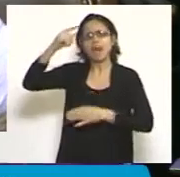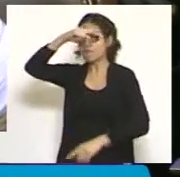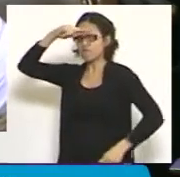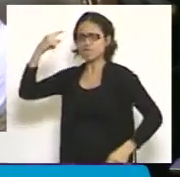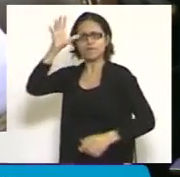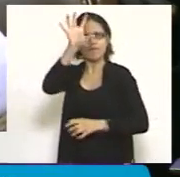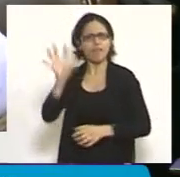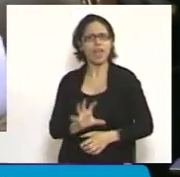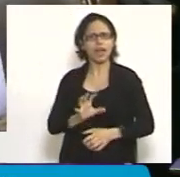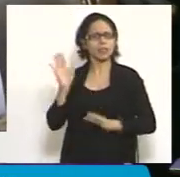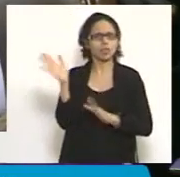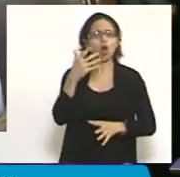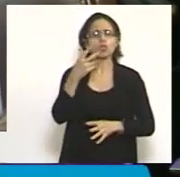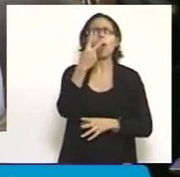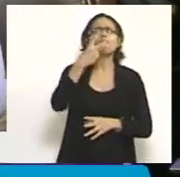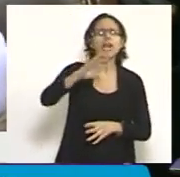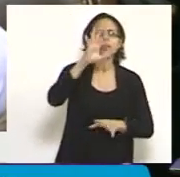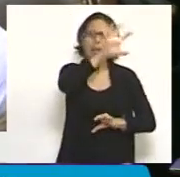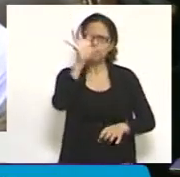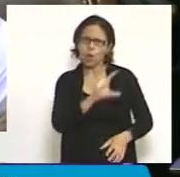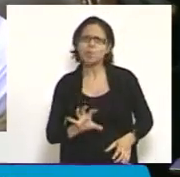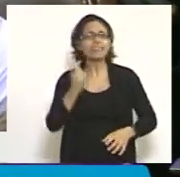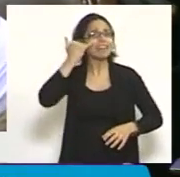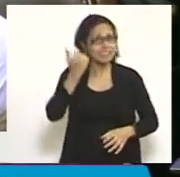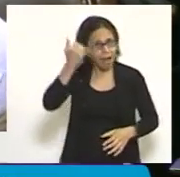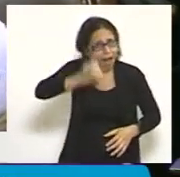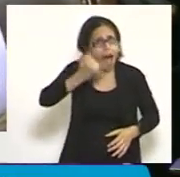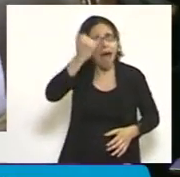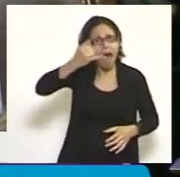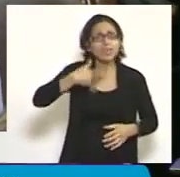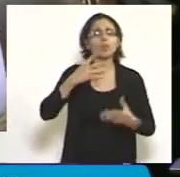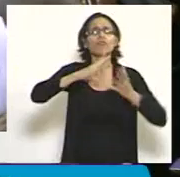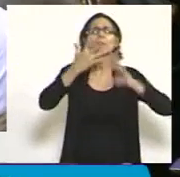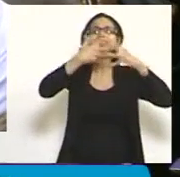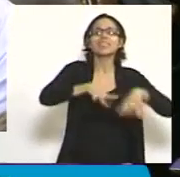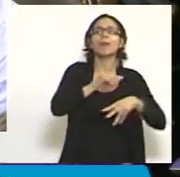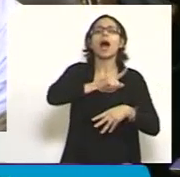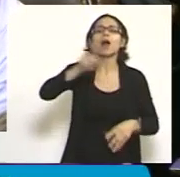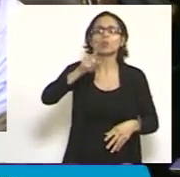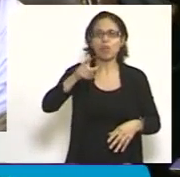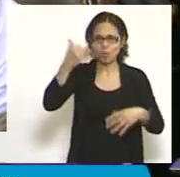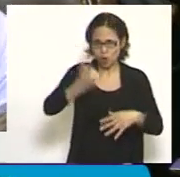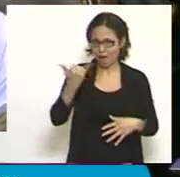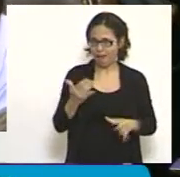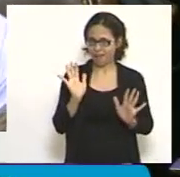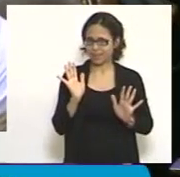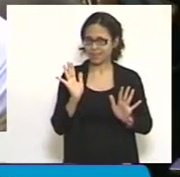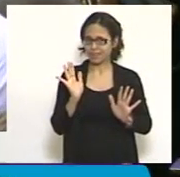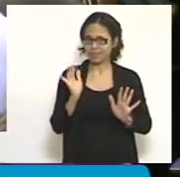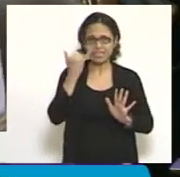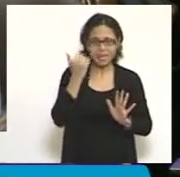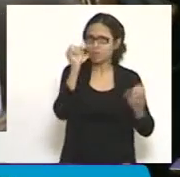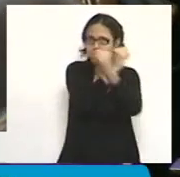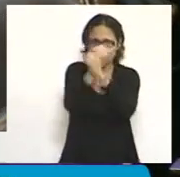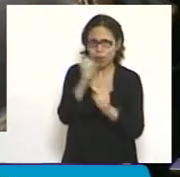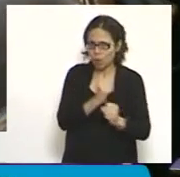la altura de 20 provincias que ya tienen sistema acusatorio. Yo sé que muchos no